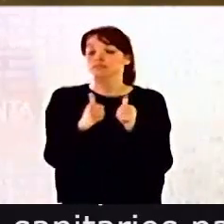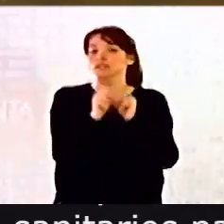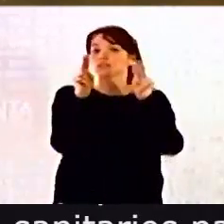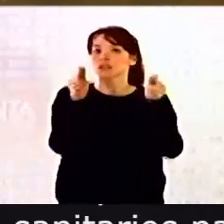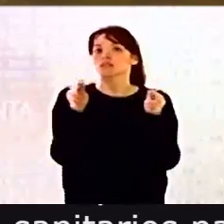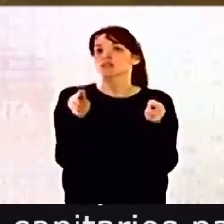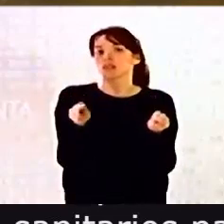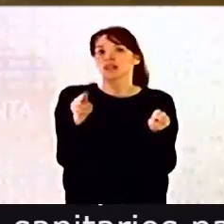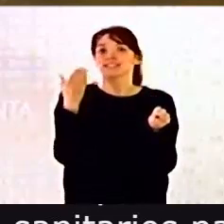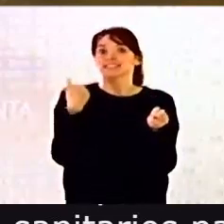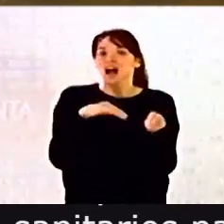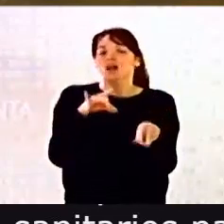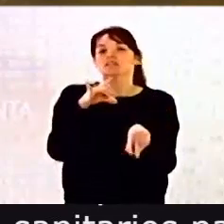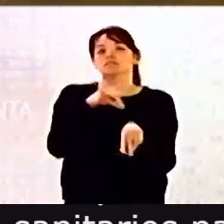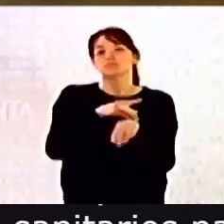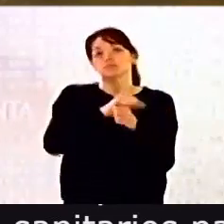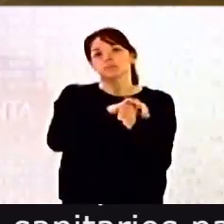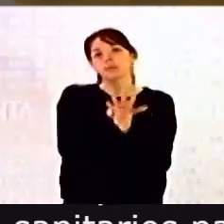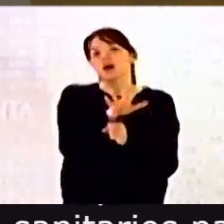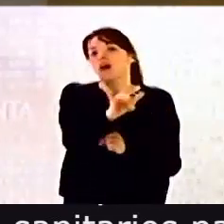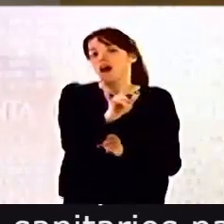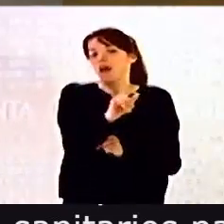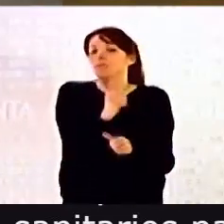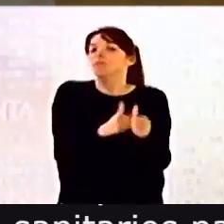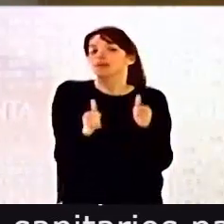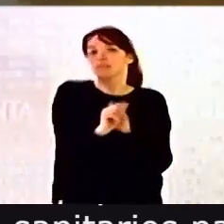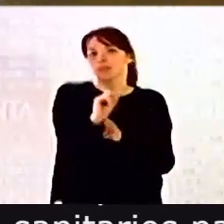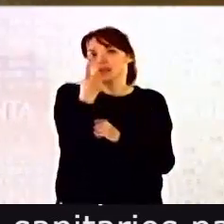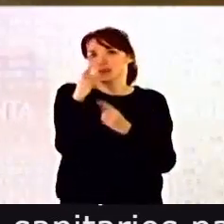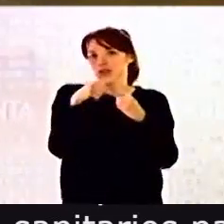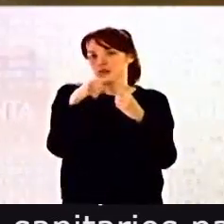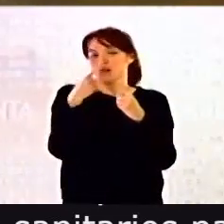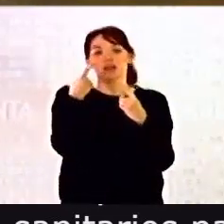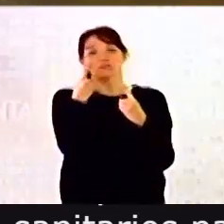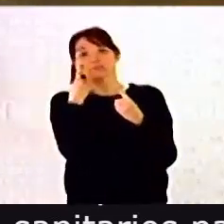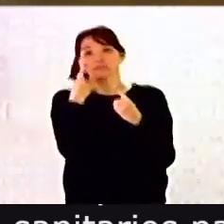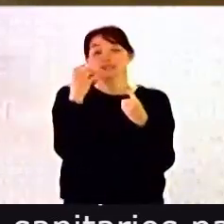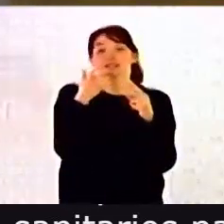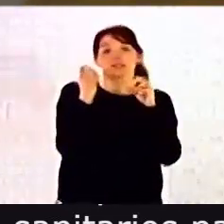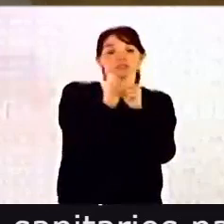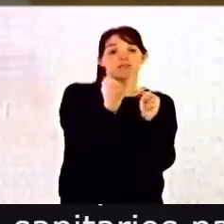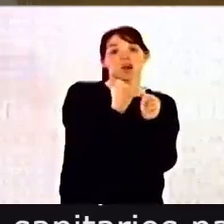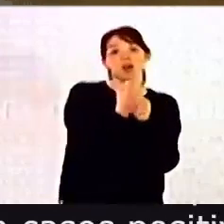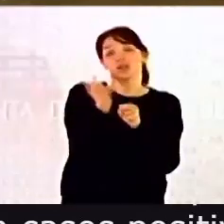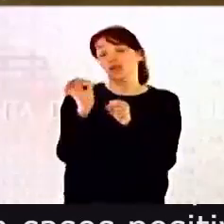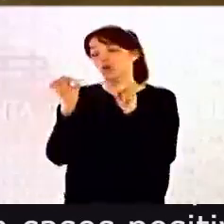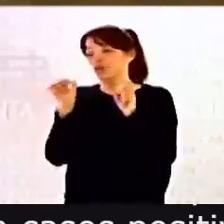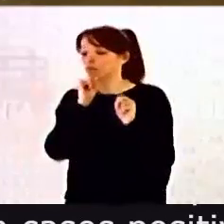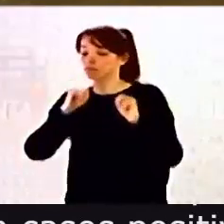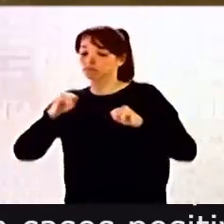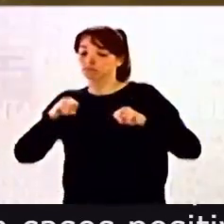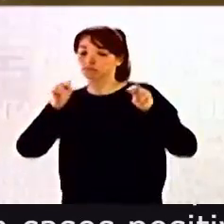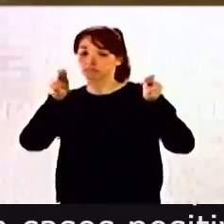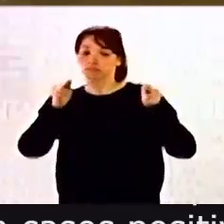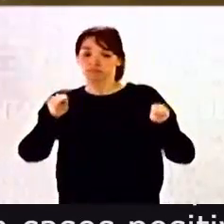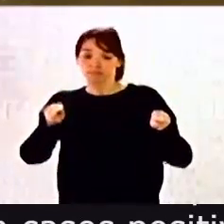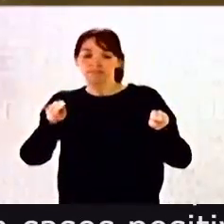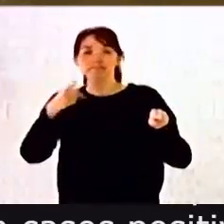positivos para saber si en esas residencias tanto los trabajadores como los residentes